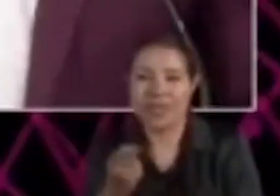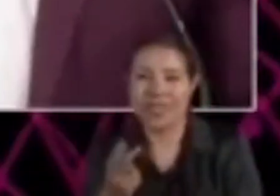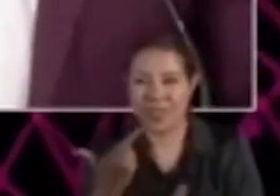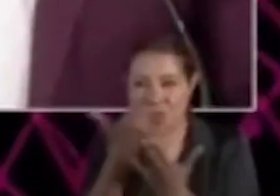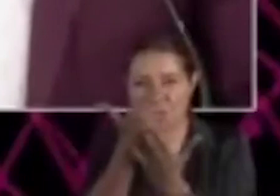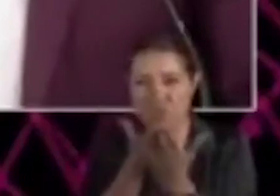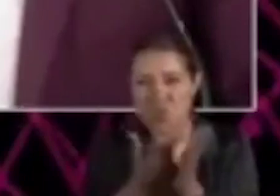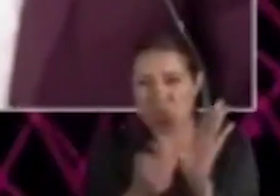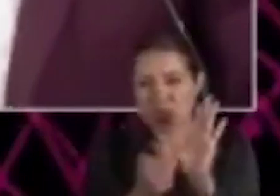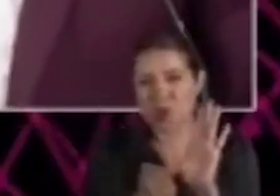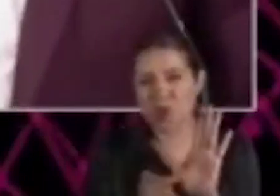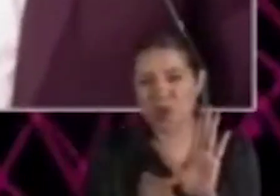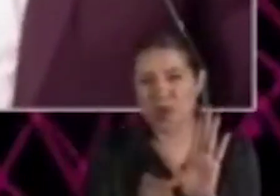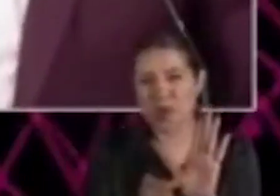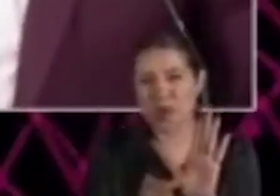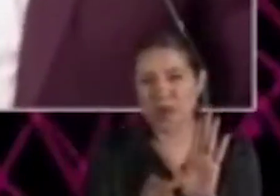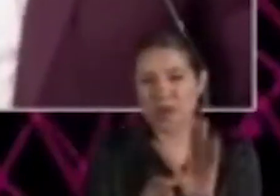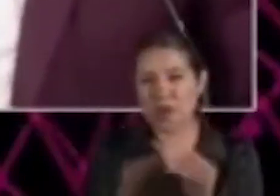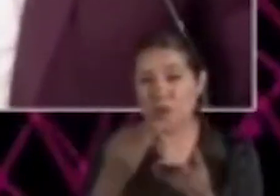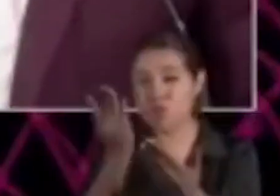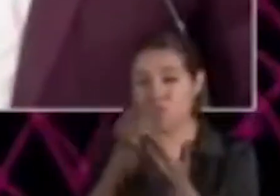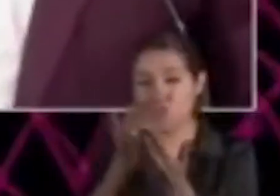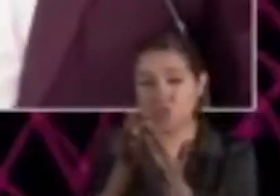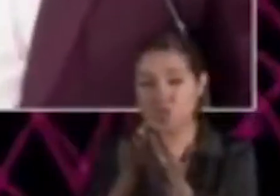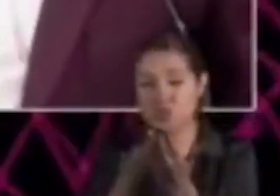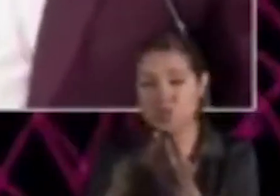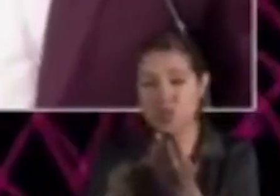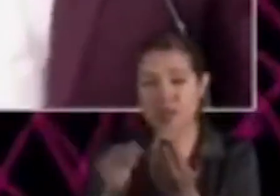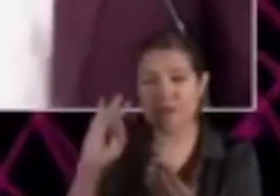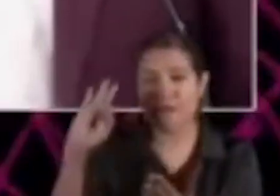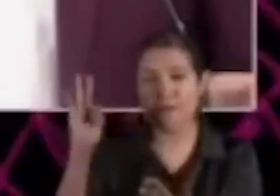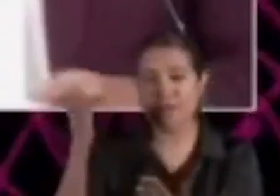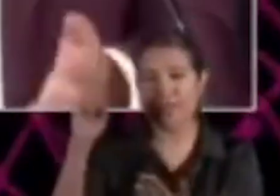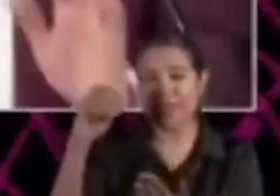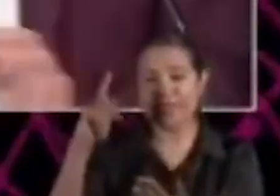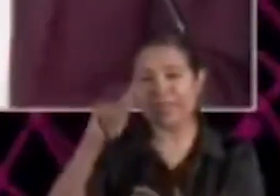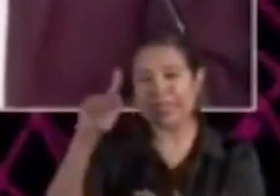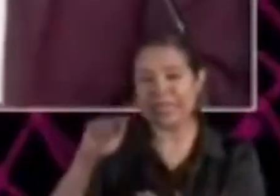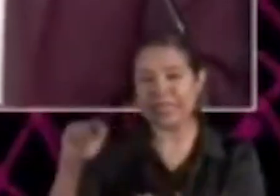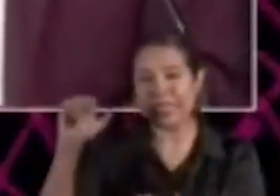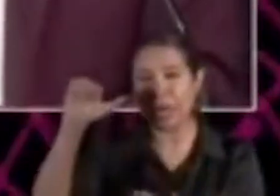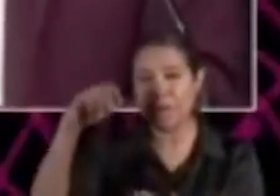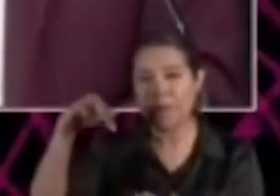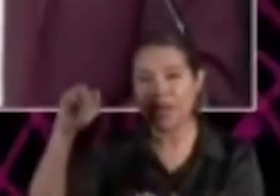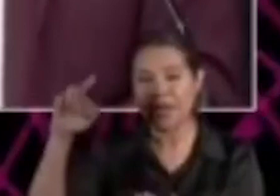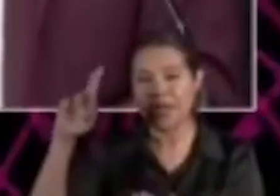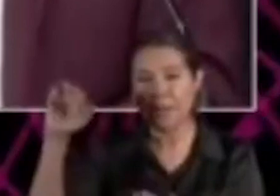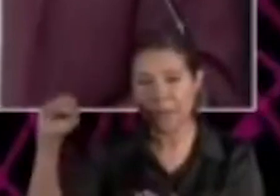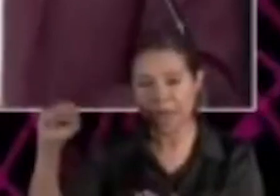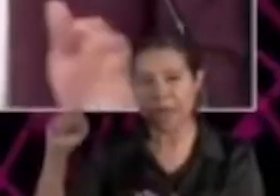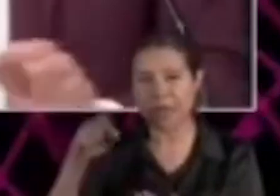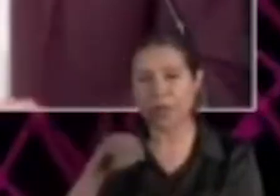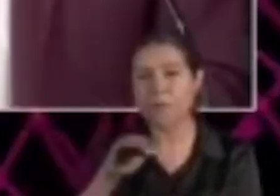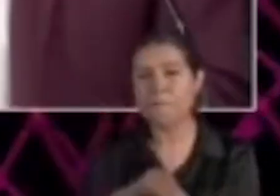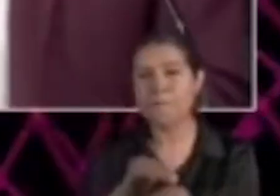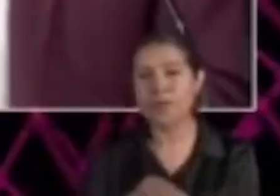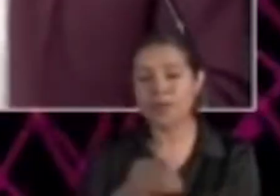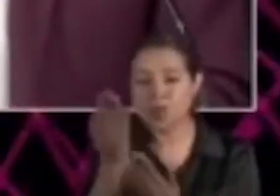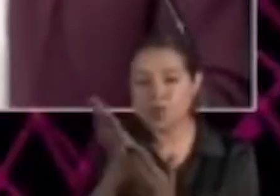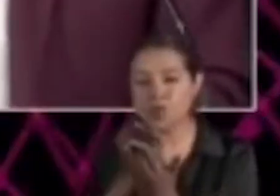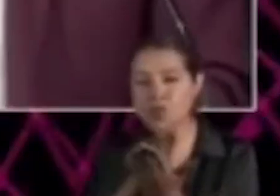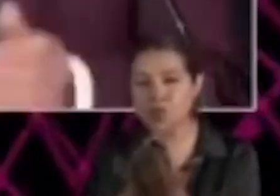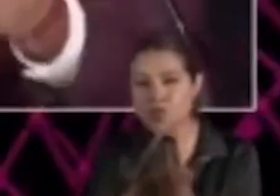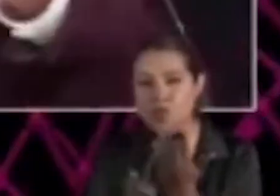datos que tú das son los que maquilla tu fiscal carnal zar rpal que nos dejaste ahí todos